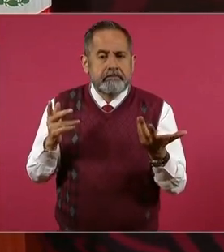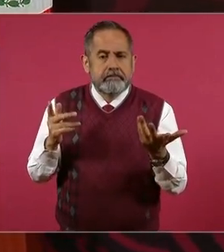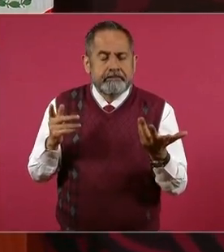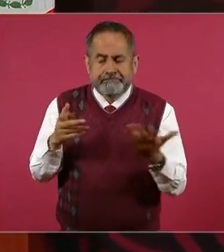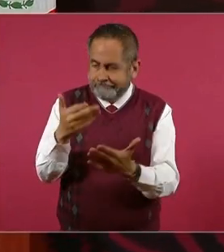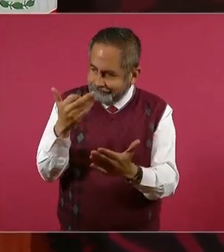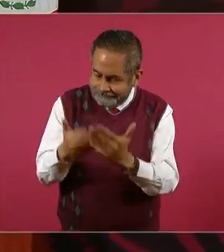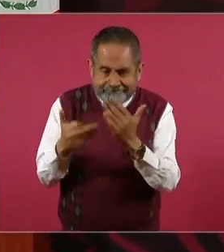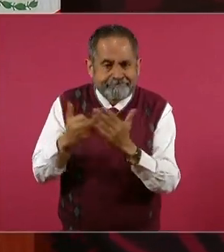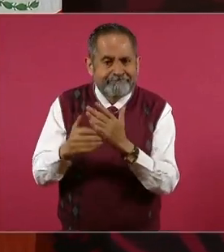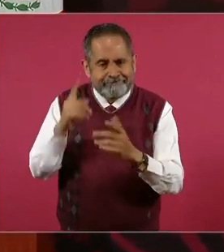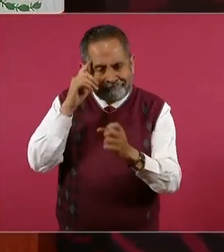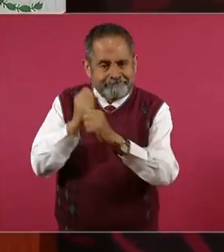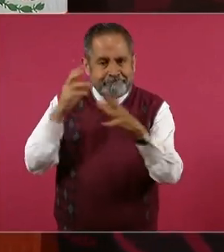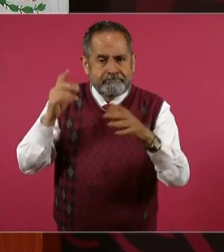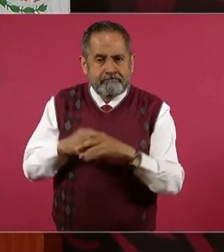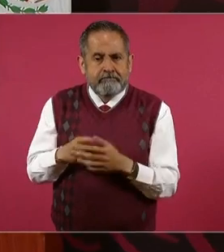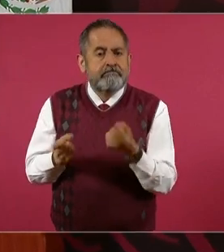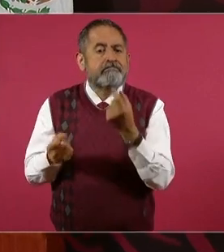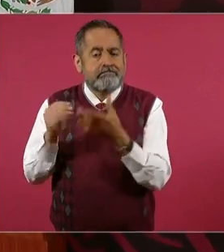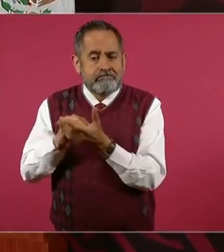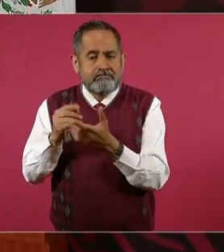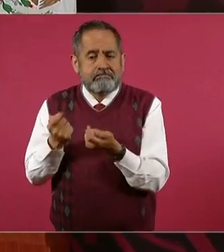aún elitista.